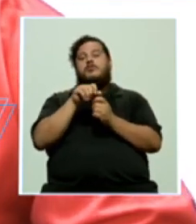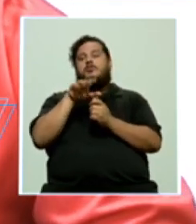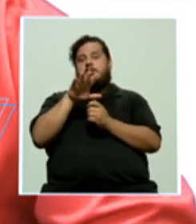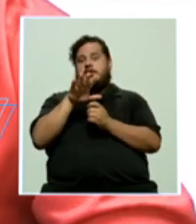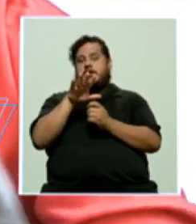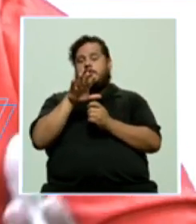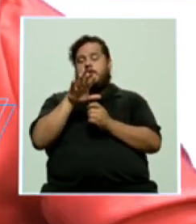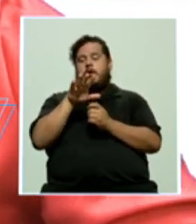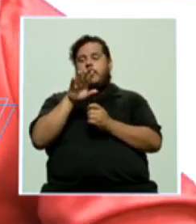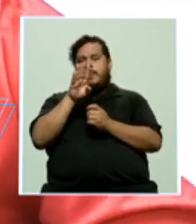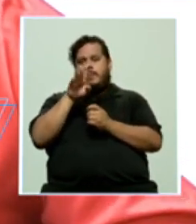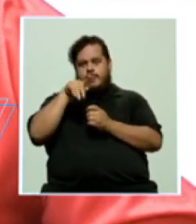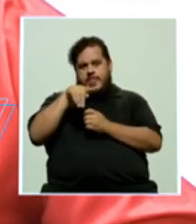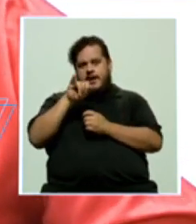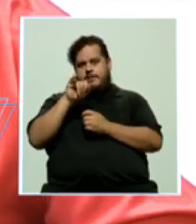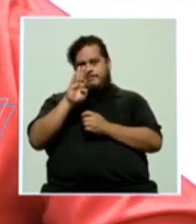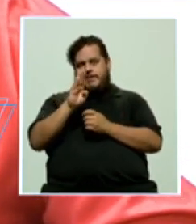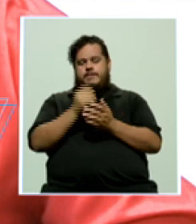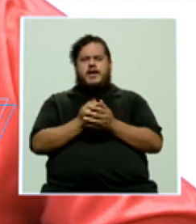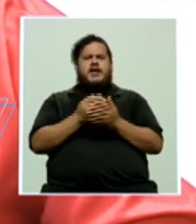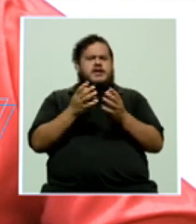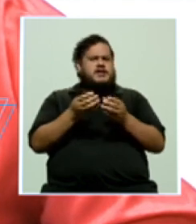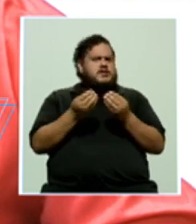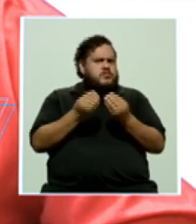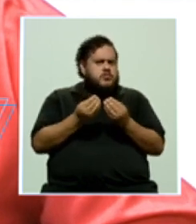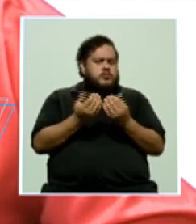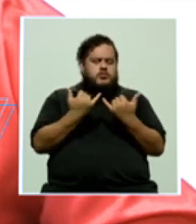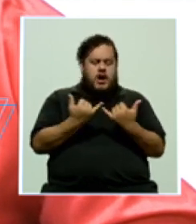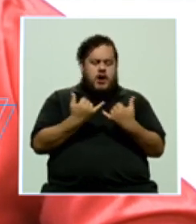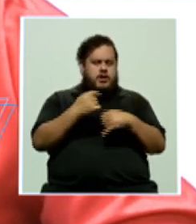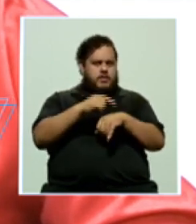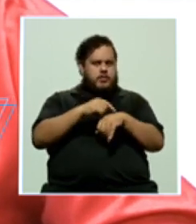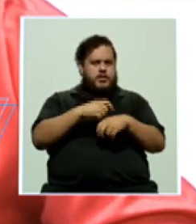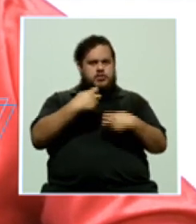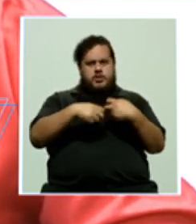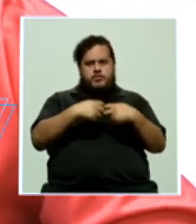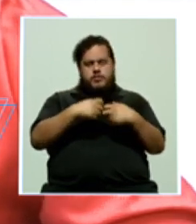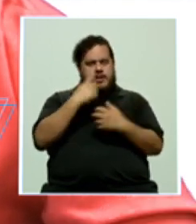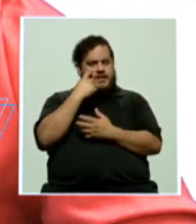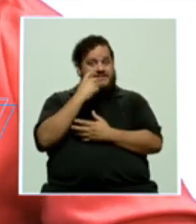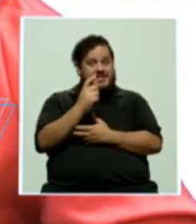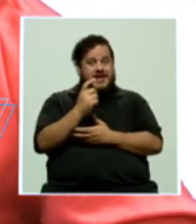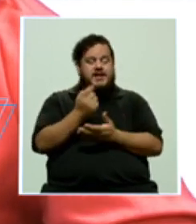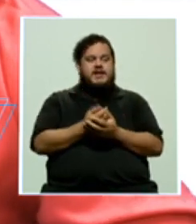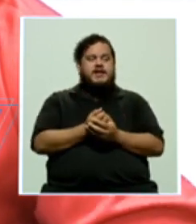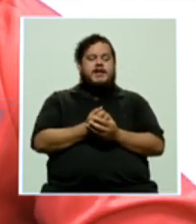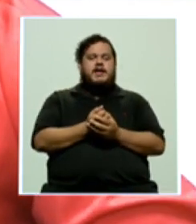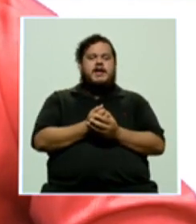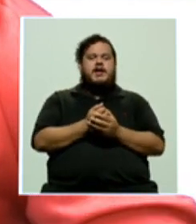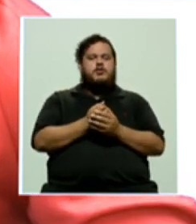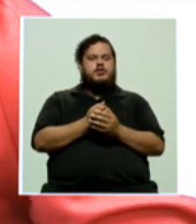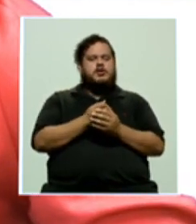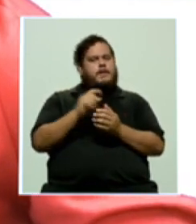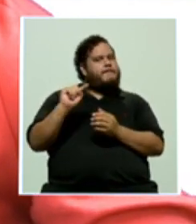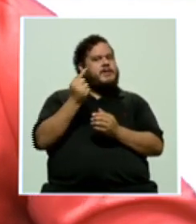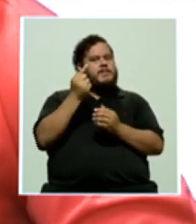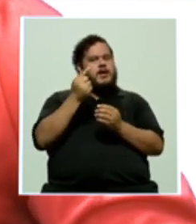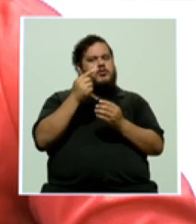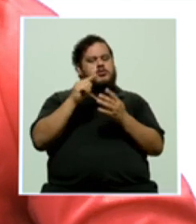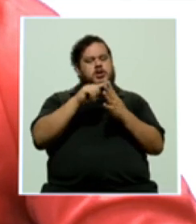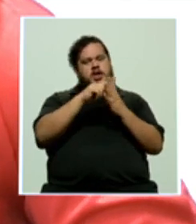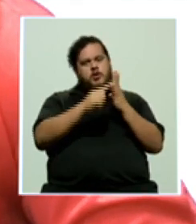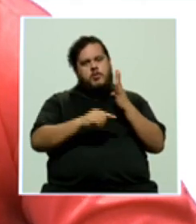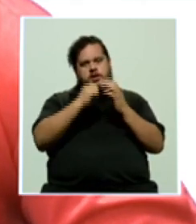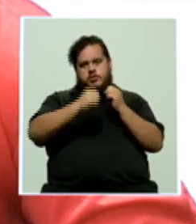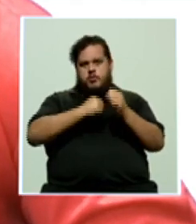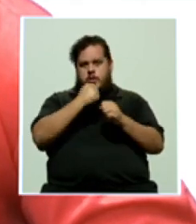es muchísimo en este momento de crisis fiscal. A partir de los primeros 4 años y el primer año se